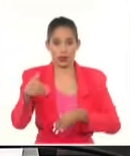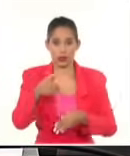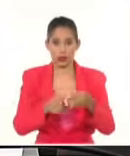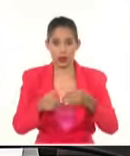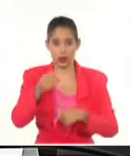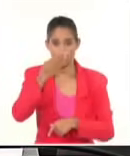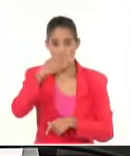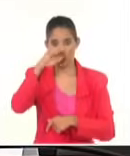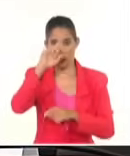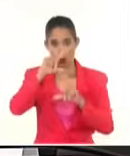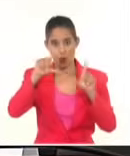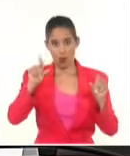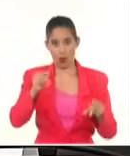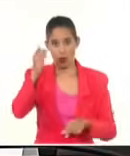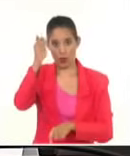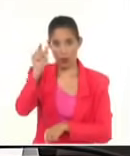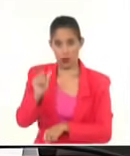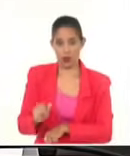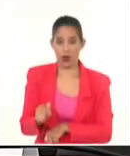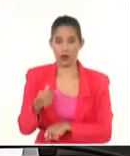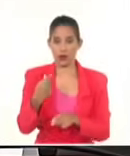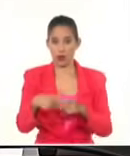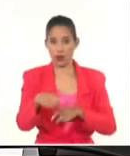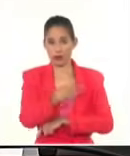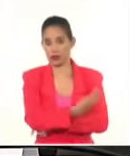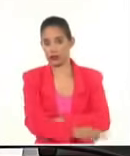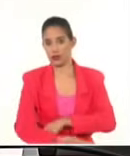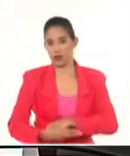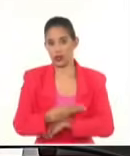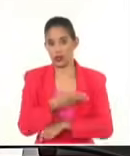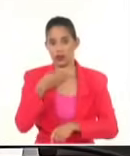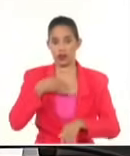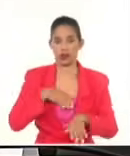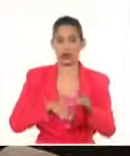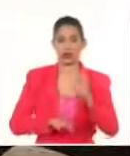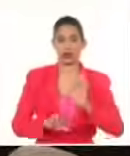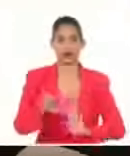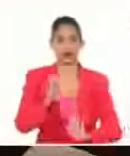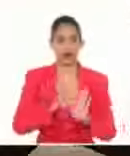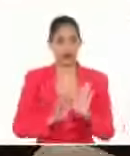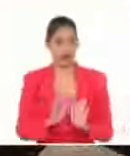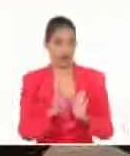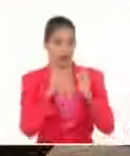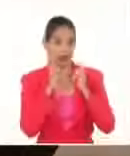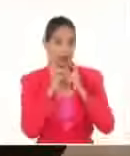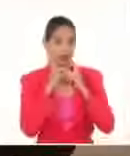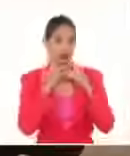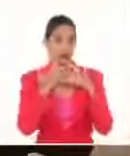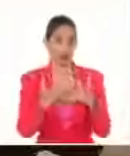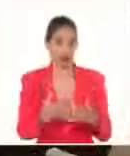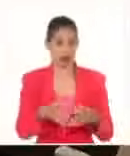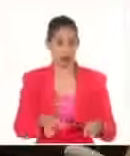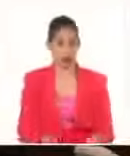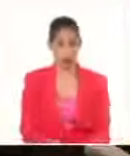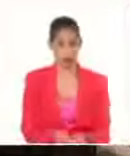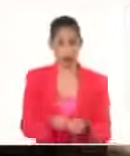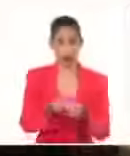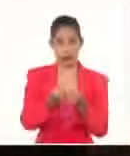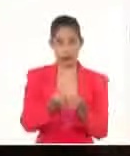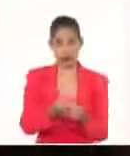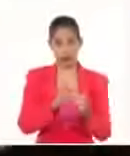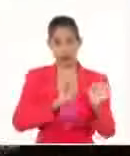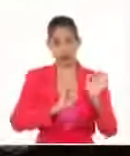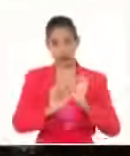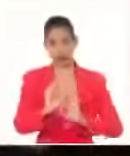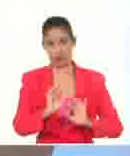en nuestro modelo económico cubano, defender y propiciar una movilidad regular, ordenada y segura.